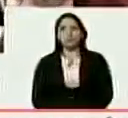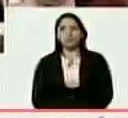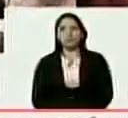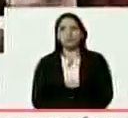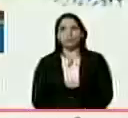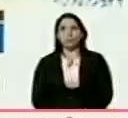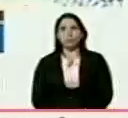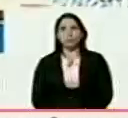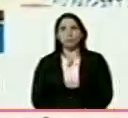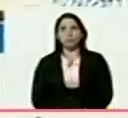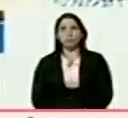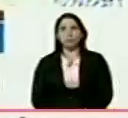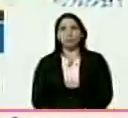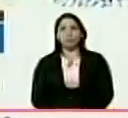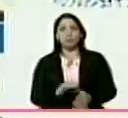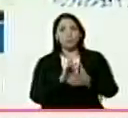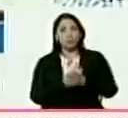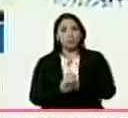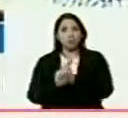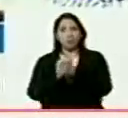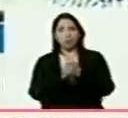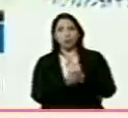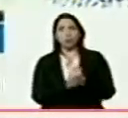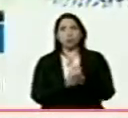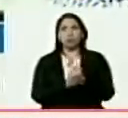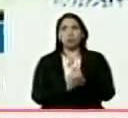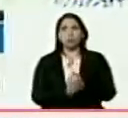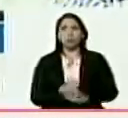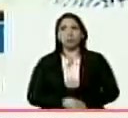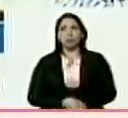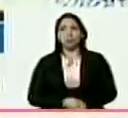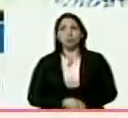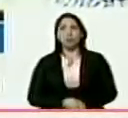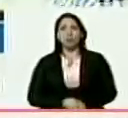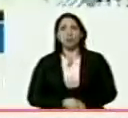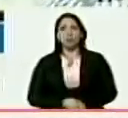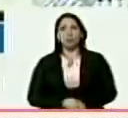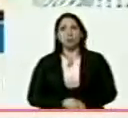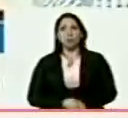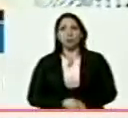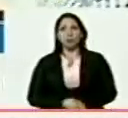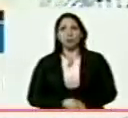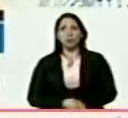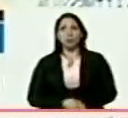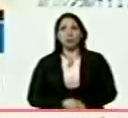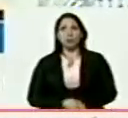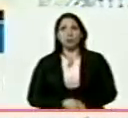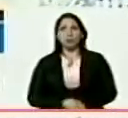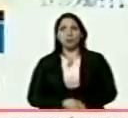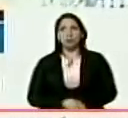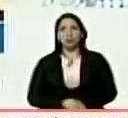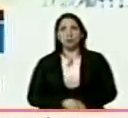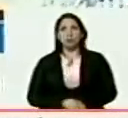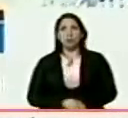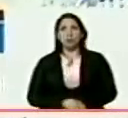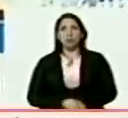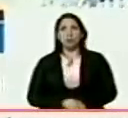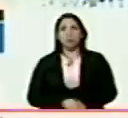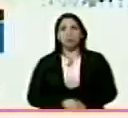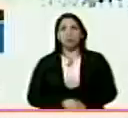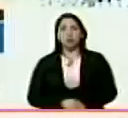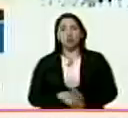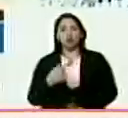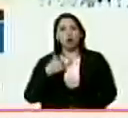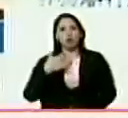Compañeras, compañeros, con tanto honor y